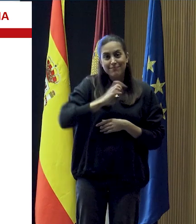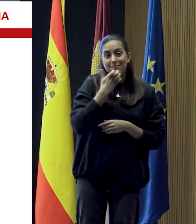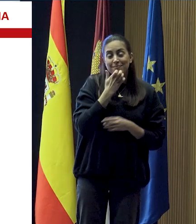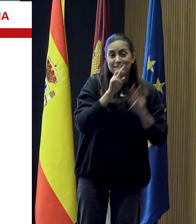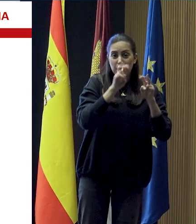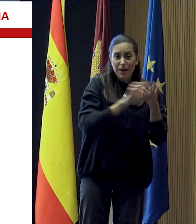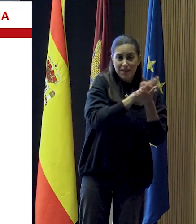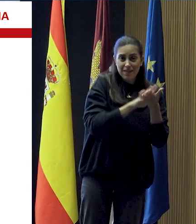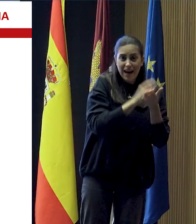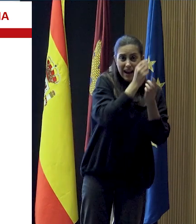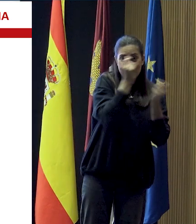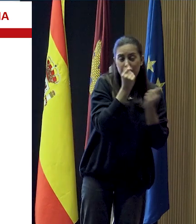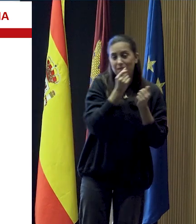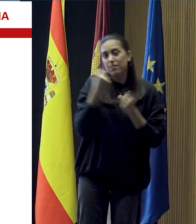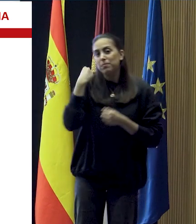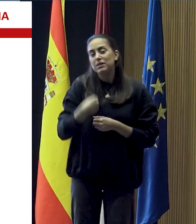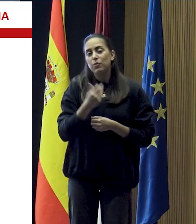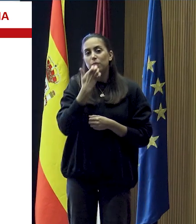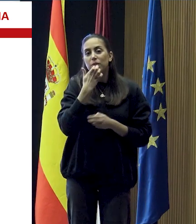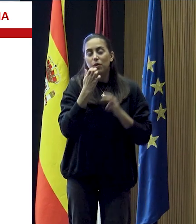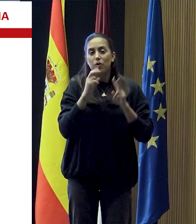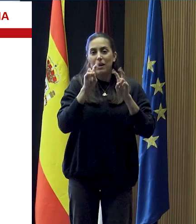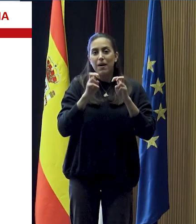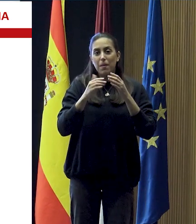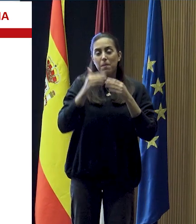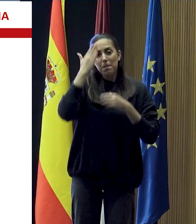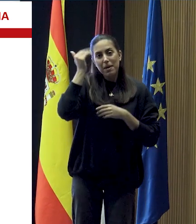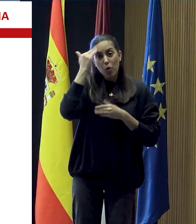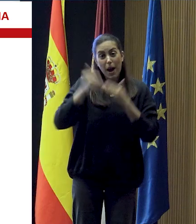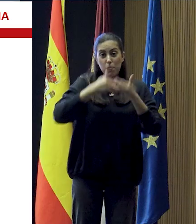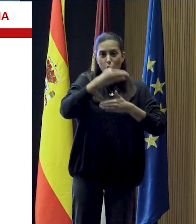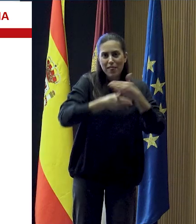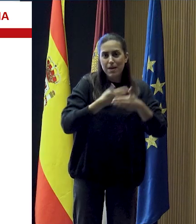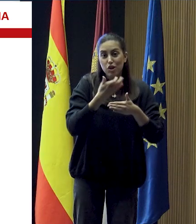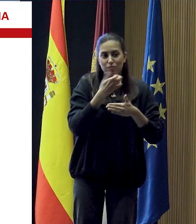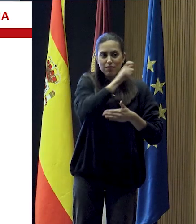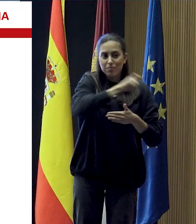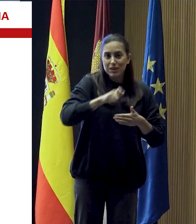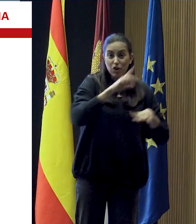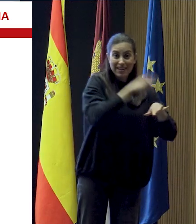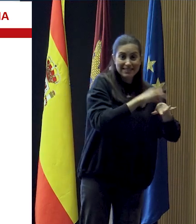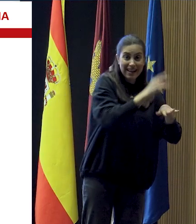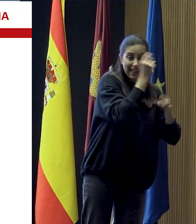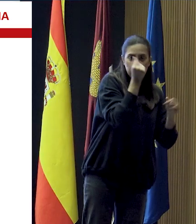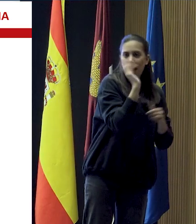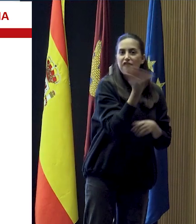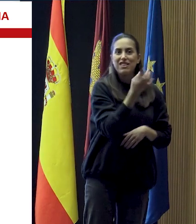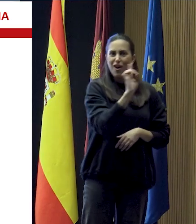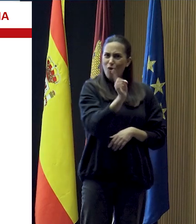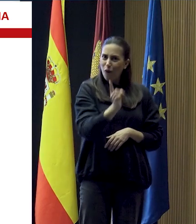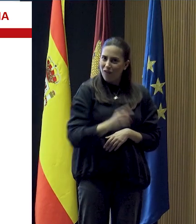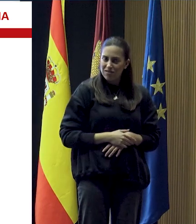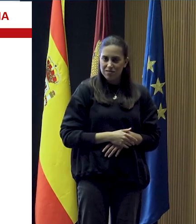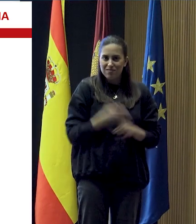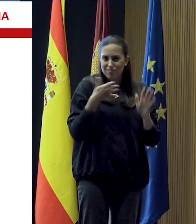Alzheimer y lo que estamos diciendo, que la memoria de procedimiento no se ve afectado en estos pacientes. Sin embargo, cuando empezamos